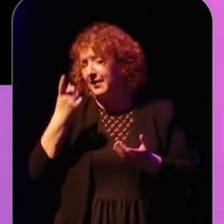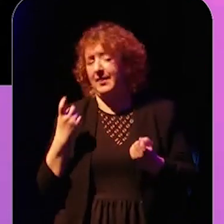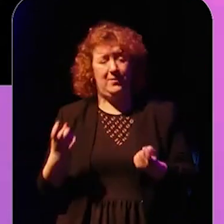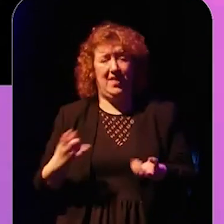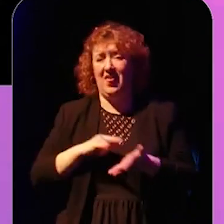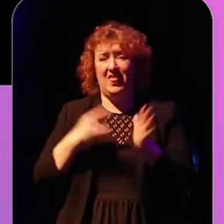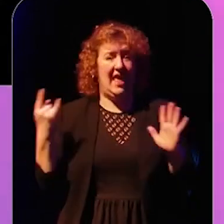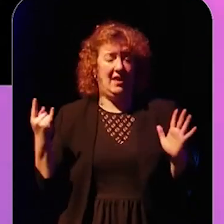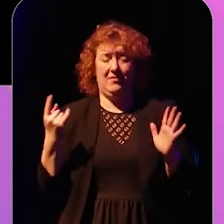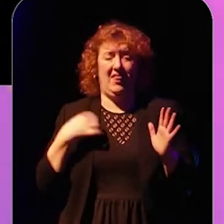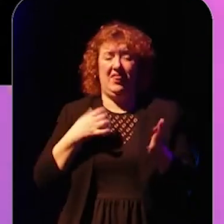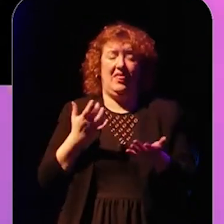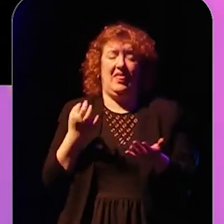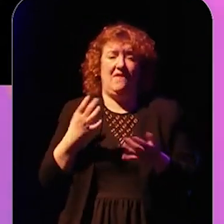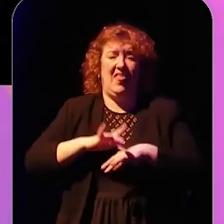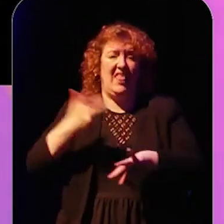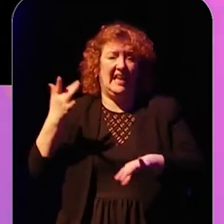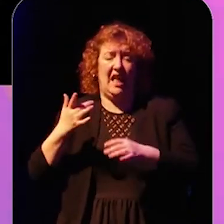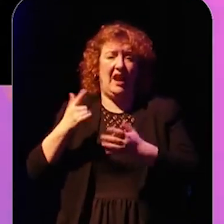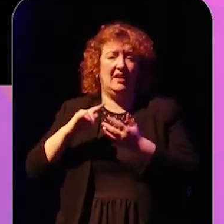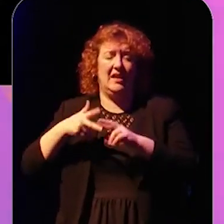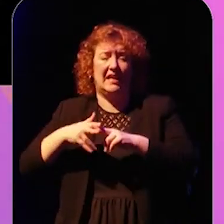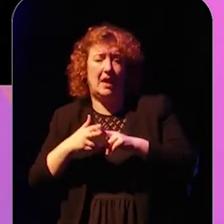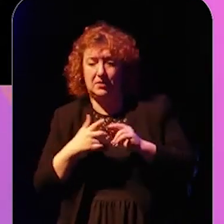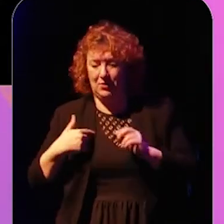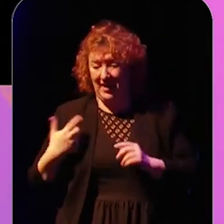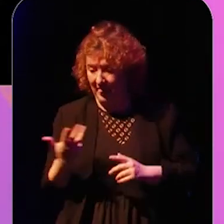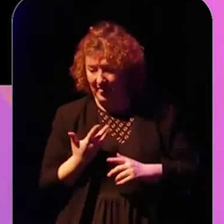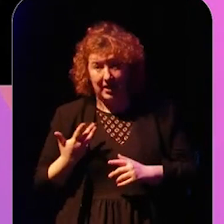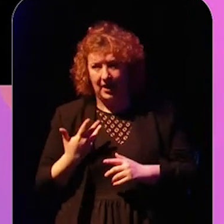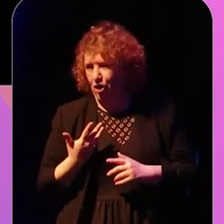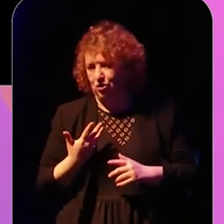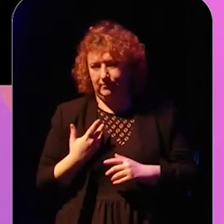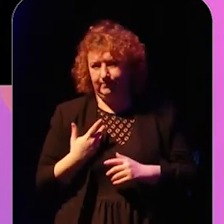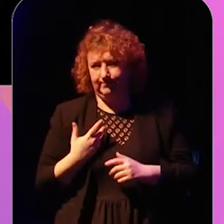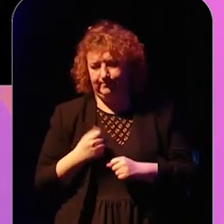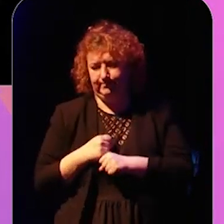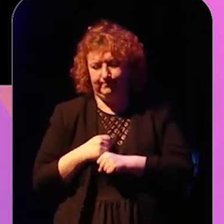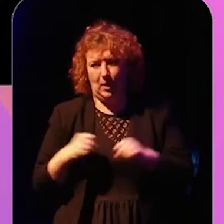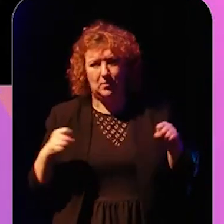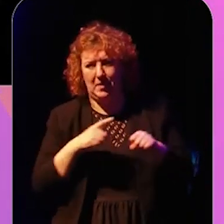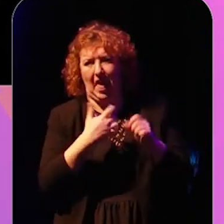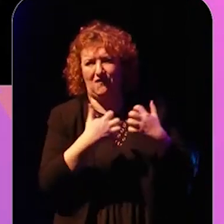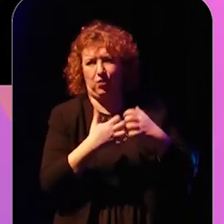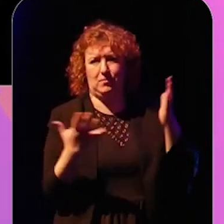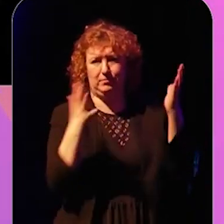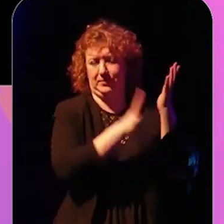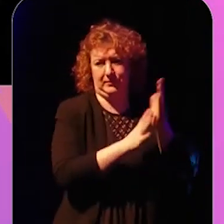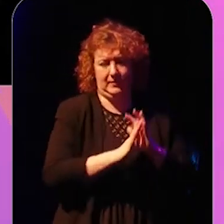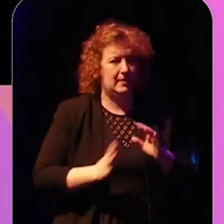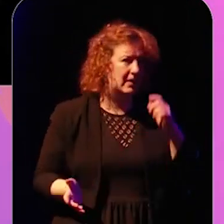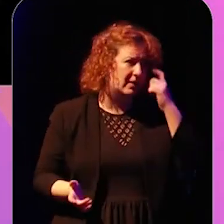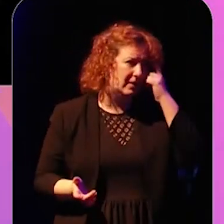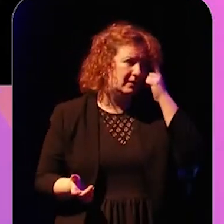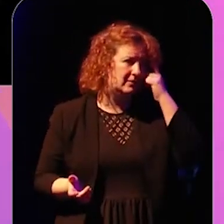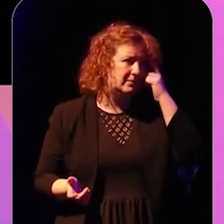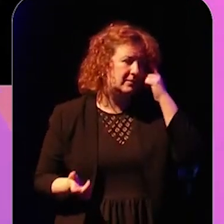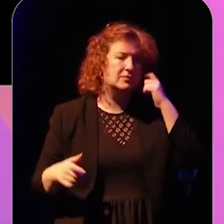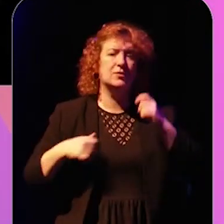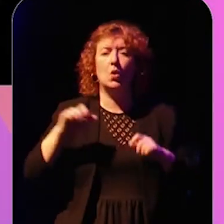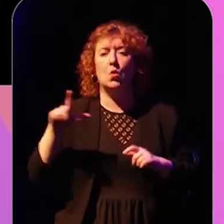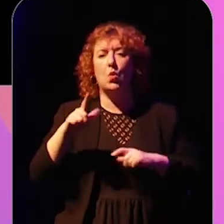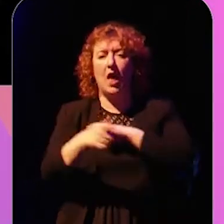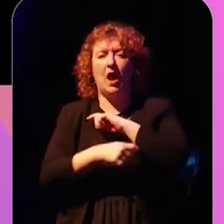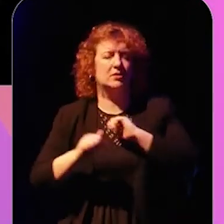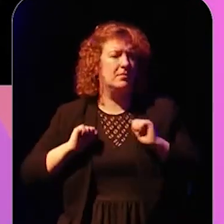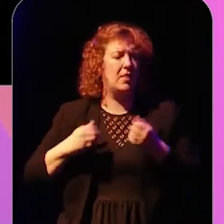o no íbamos a ser capaces, entre 5 que estábamos en ese momento, de poner eso en funcionamiento en 6 meses. Así que en julio y